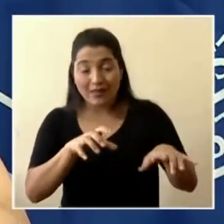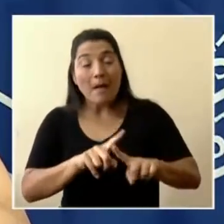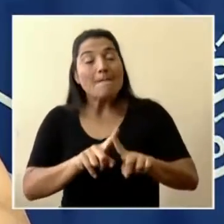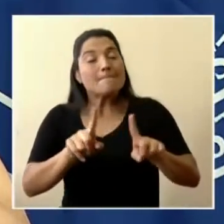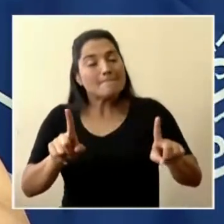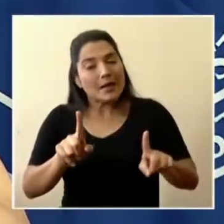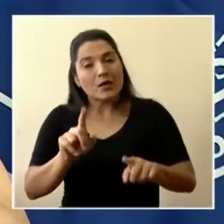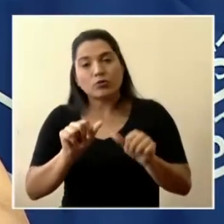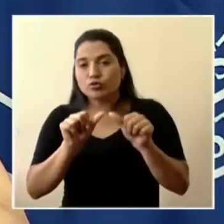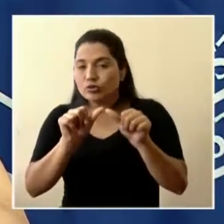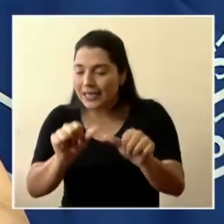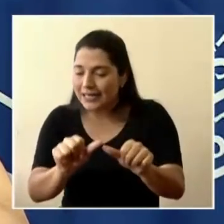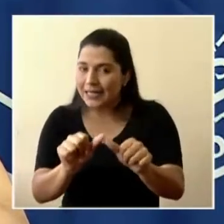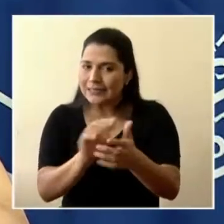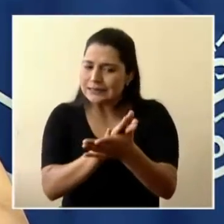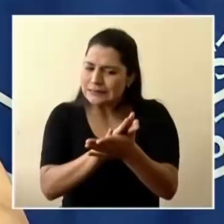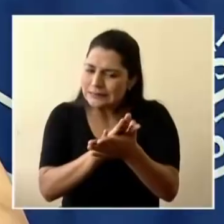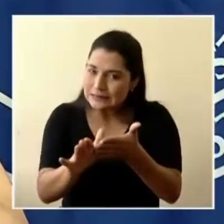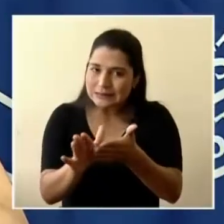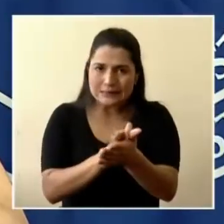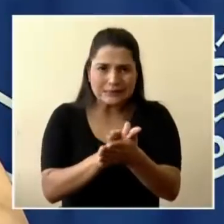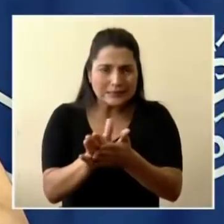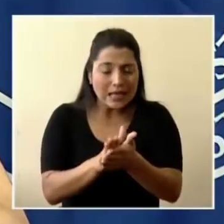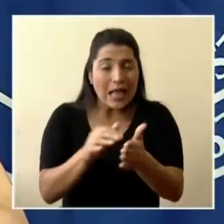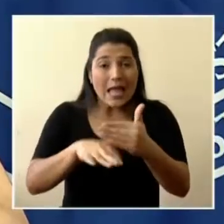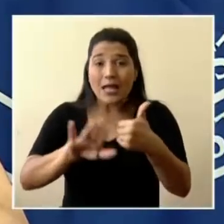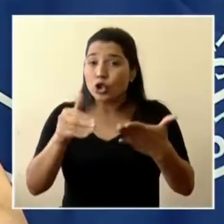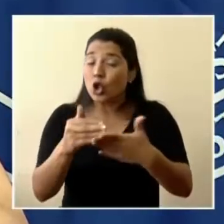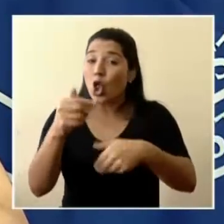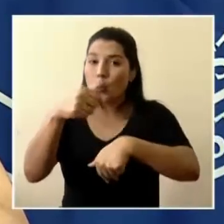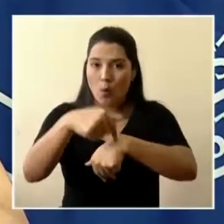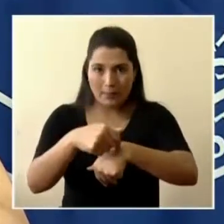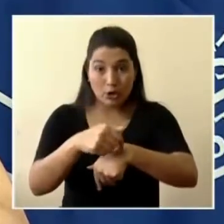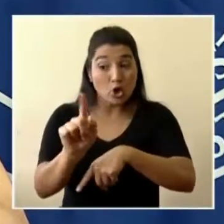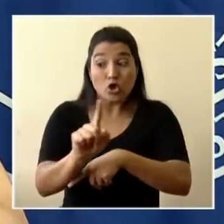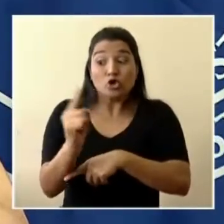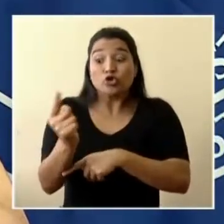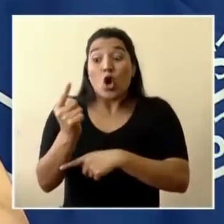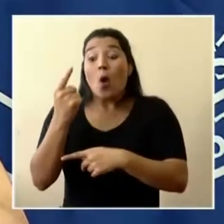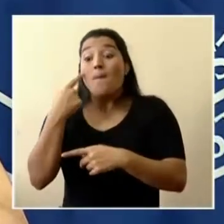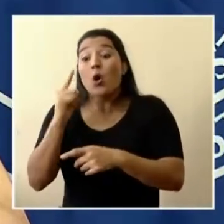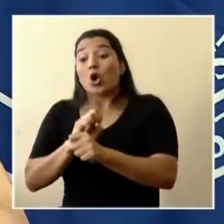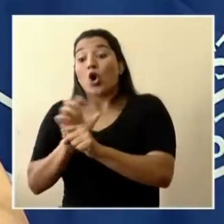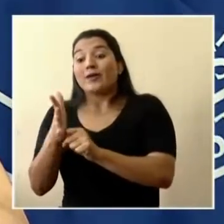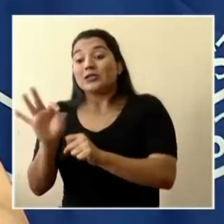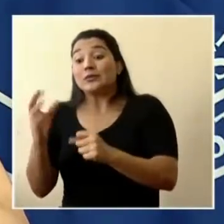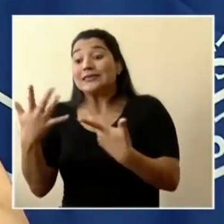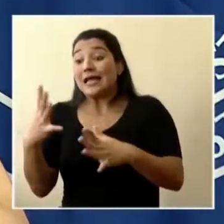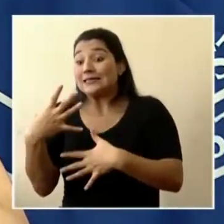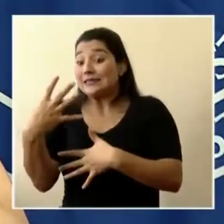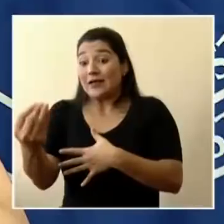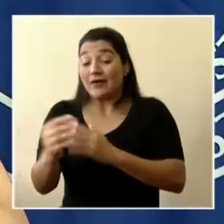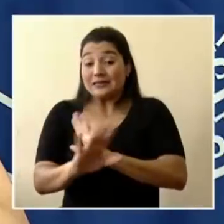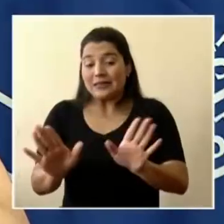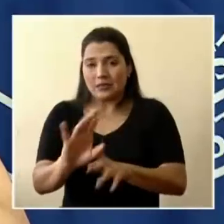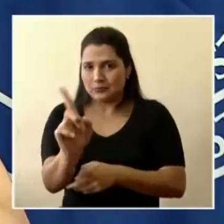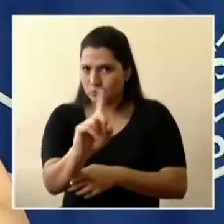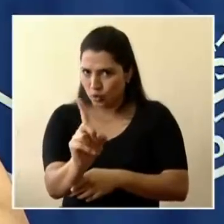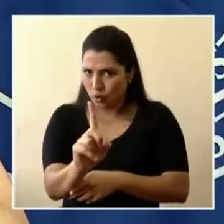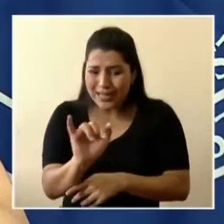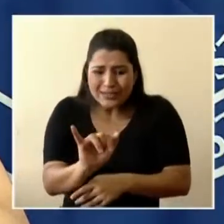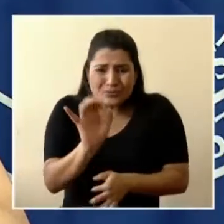deben mantenerse en todo momento, no solamente por la pandemia. Y aquí hablo algo tan sencillo que puede